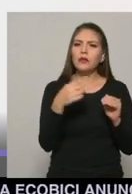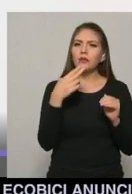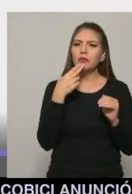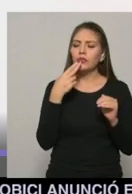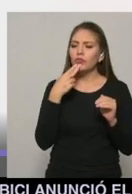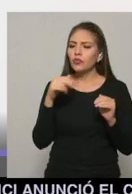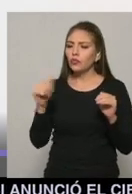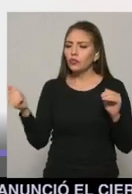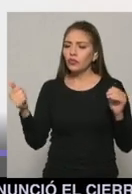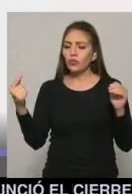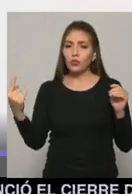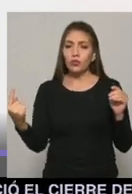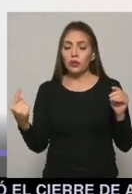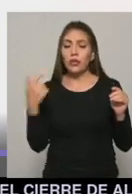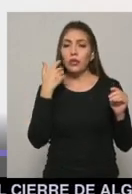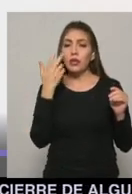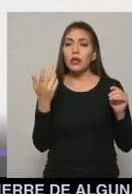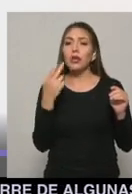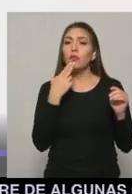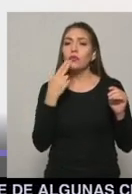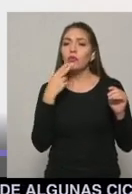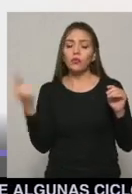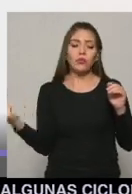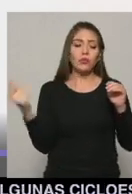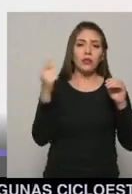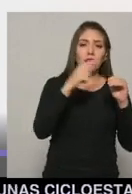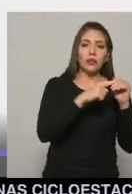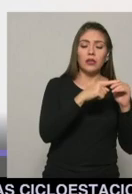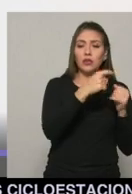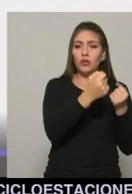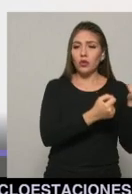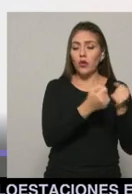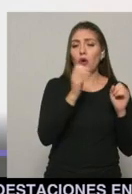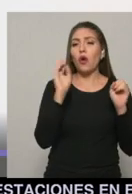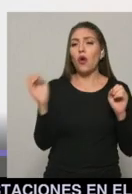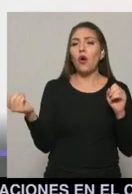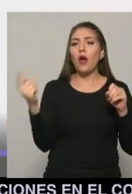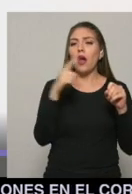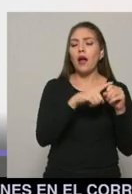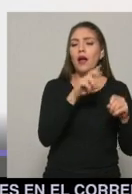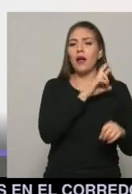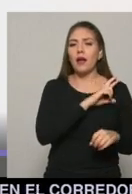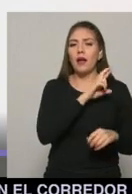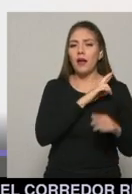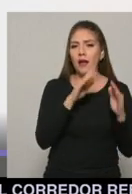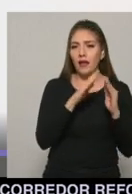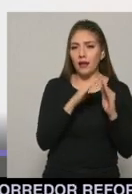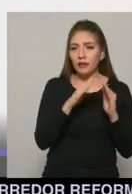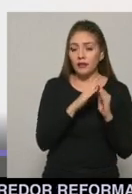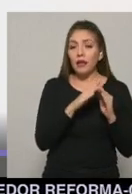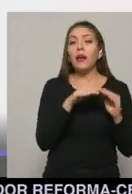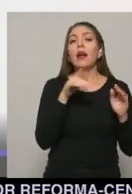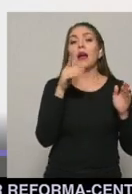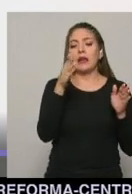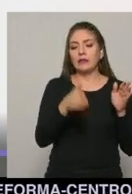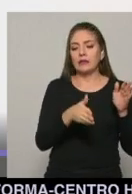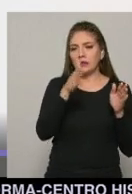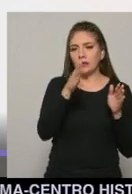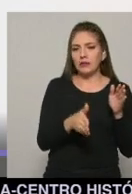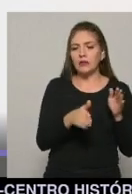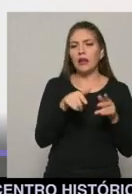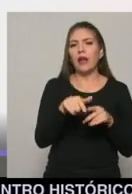que quiere contratar ese servicio de transporte o alquilar esa habitación en una casa. En medio está la plataforma y